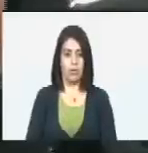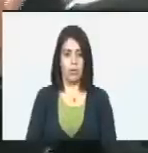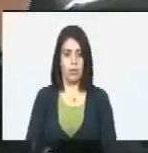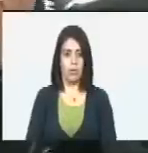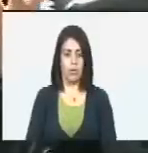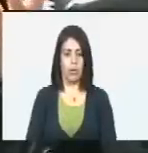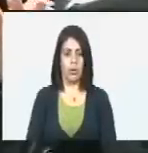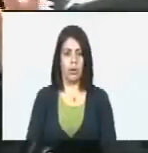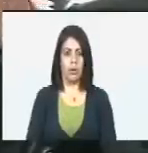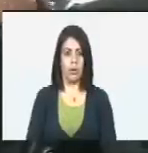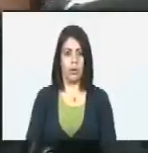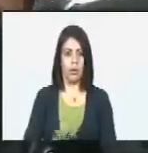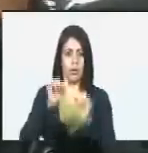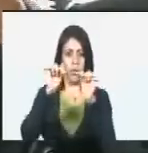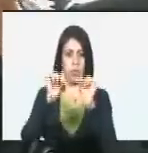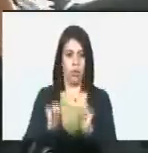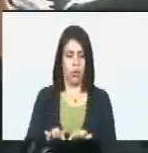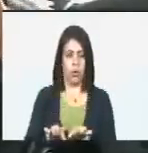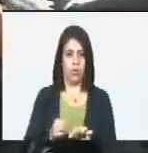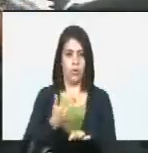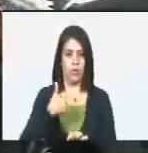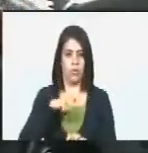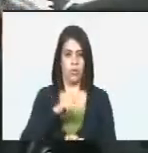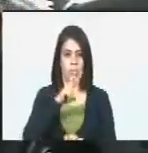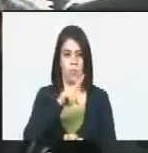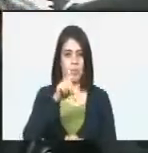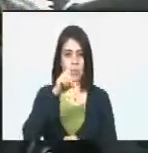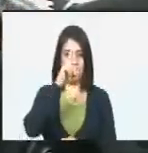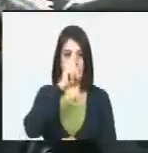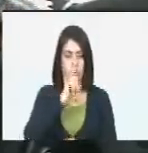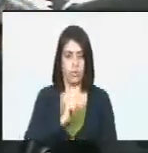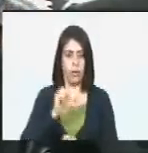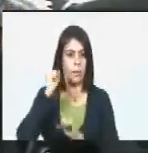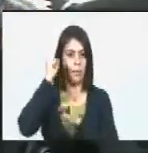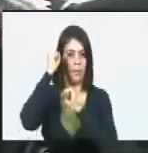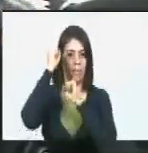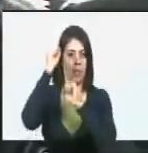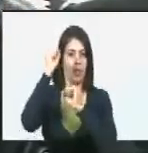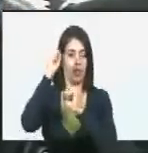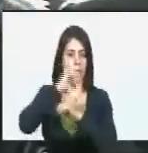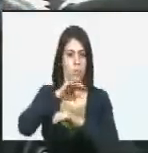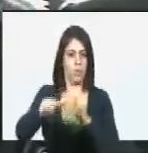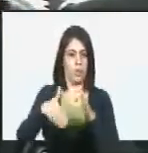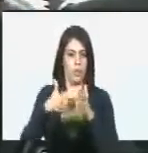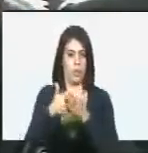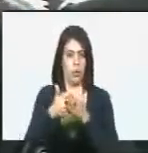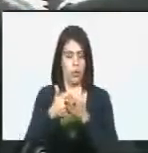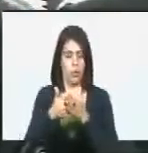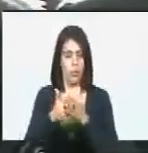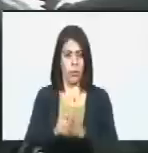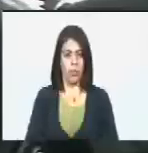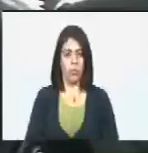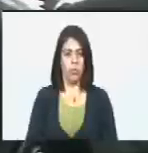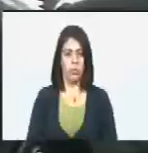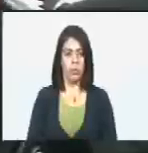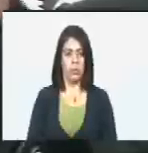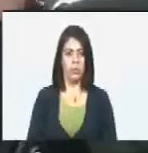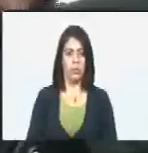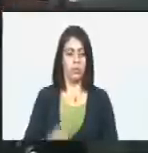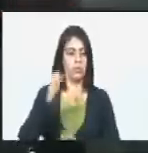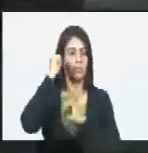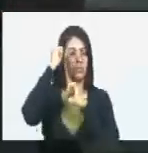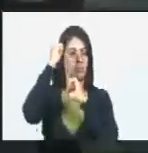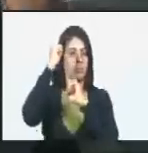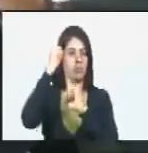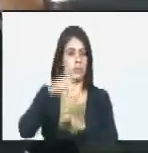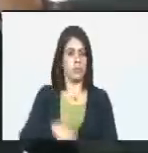Y que hoy estemos a 21 años de la victoria popular y del triunfo